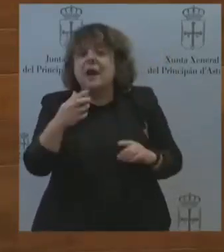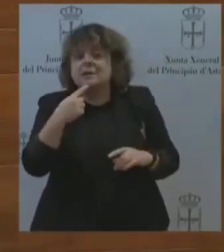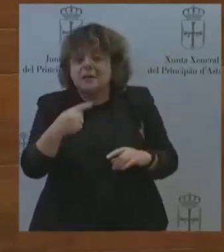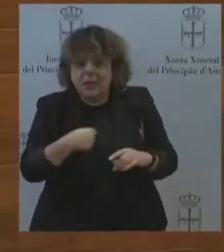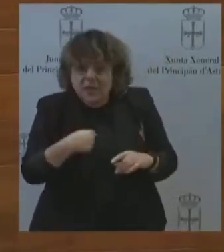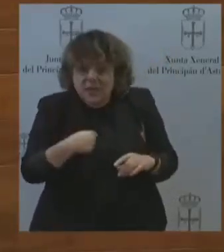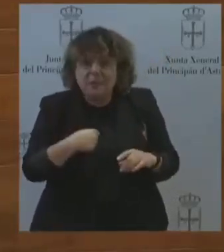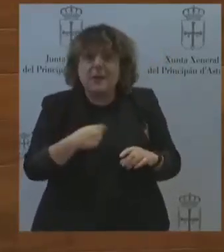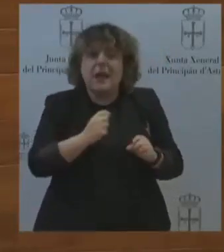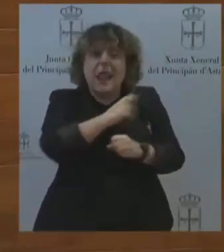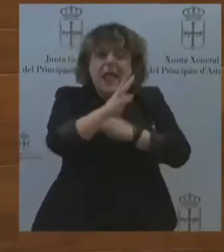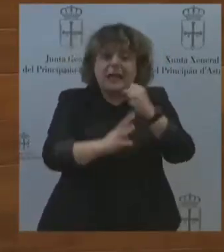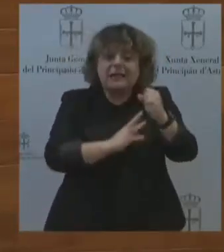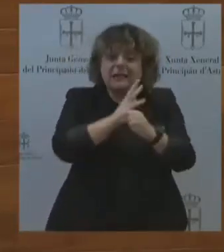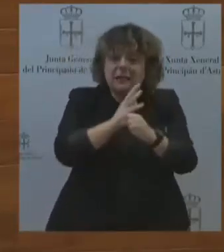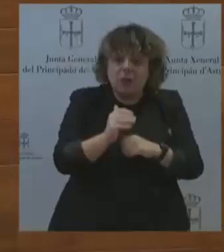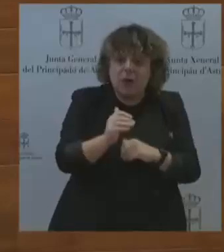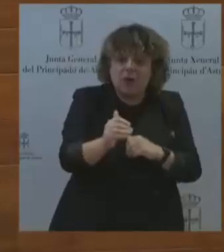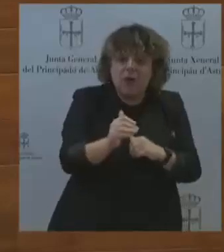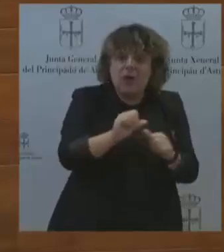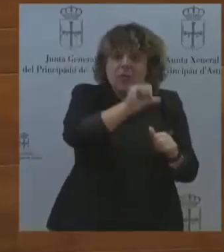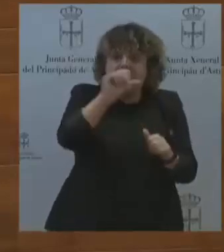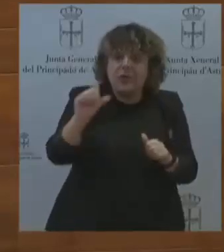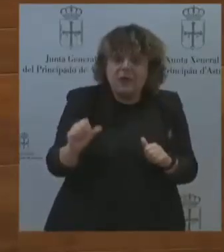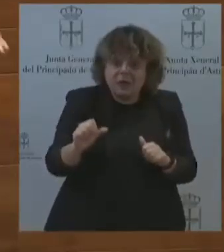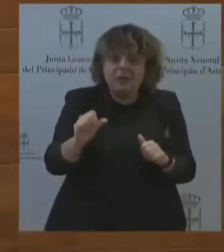los criterios ideológicos o va a pensar por primera vez